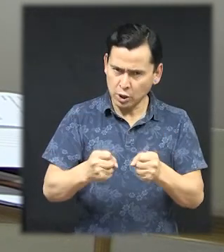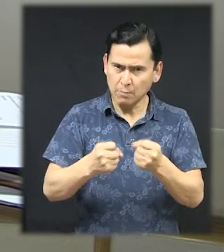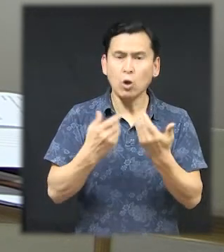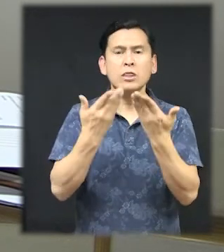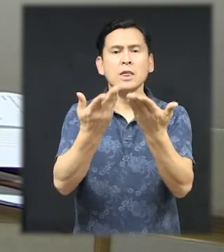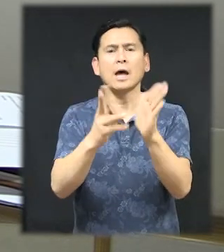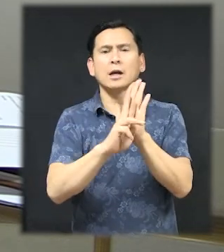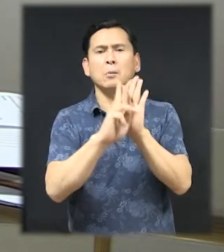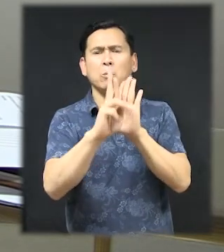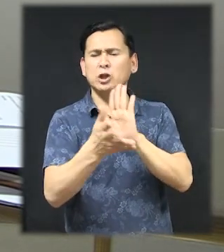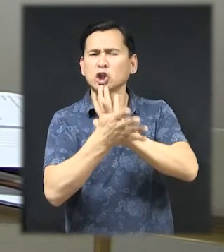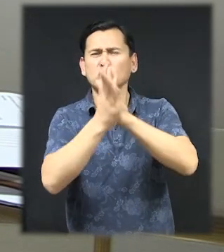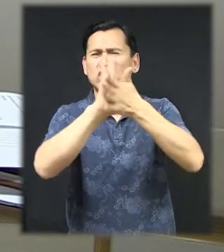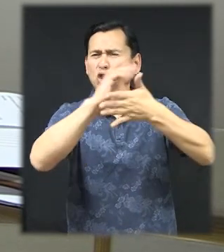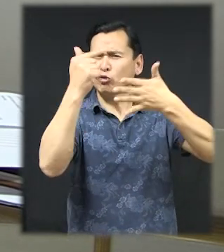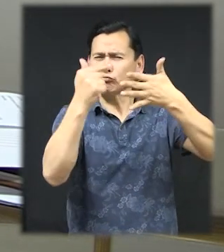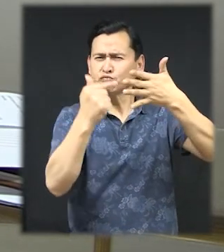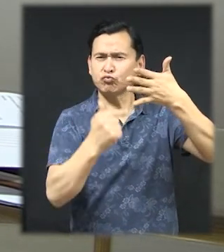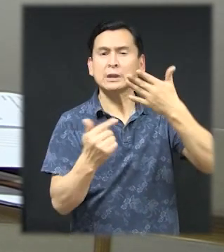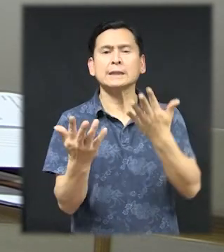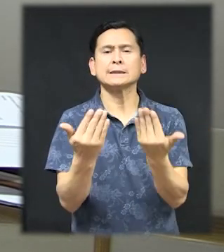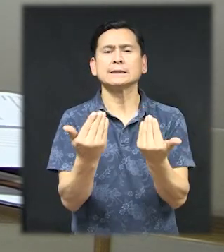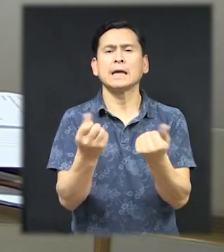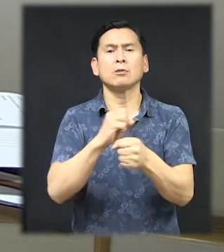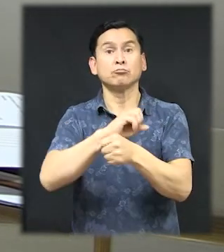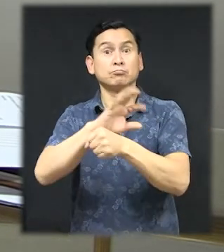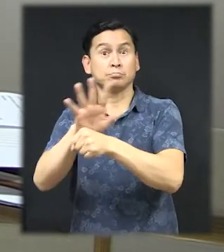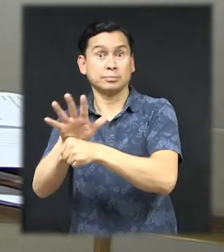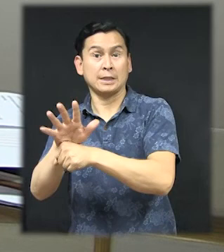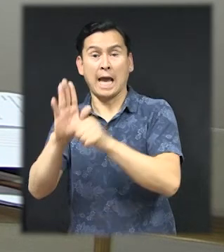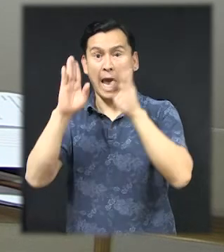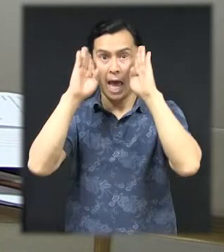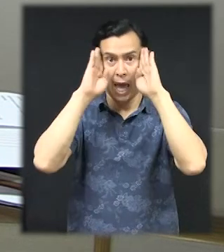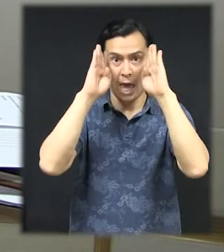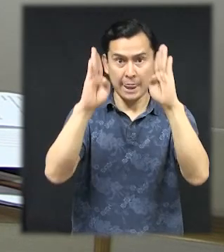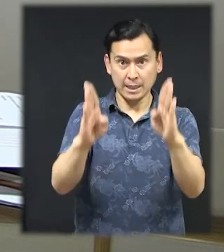pacientes hospitalizados y también estamos seguros de que